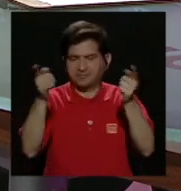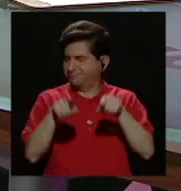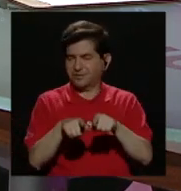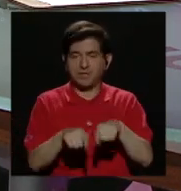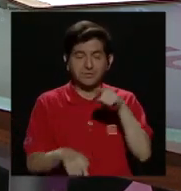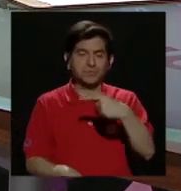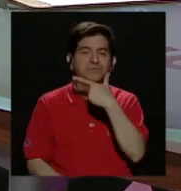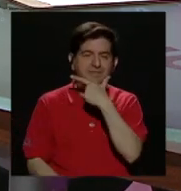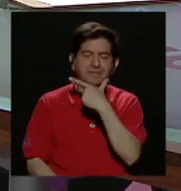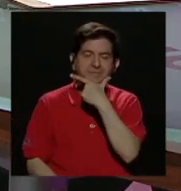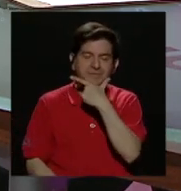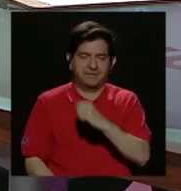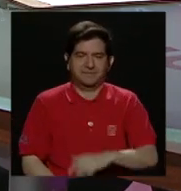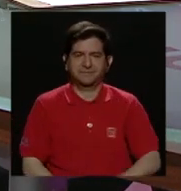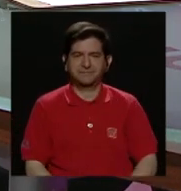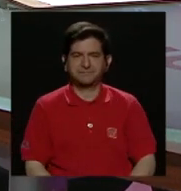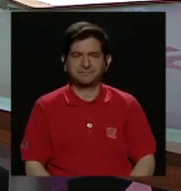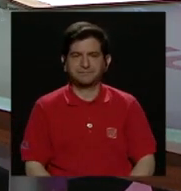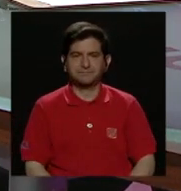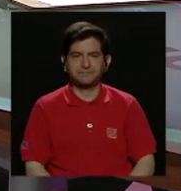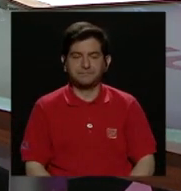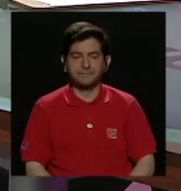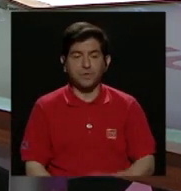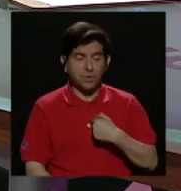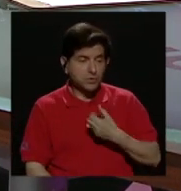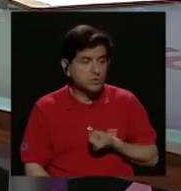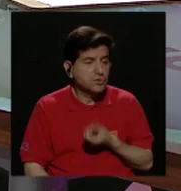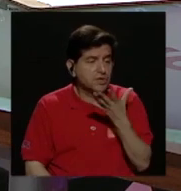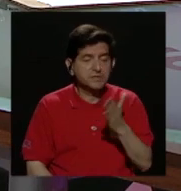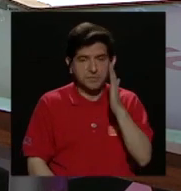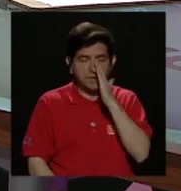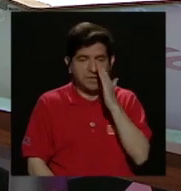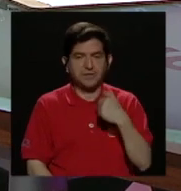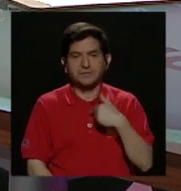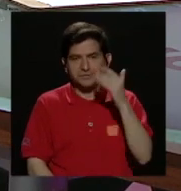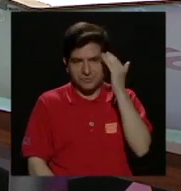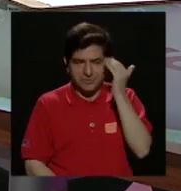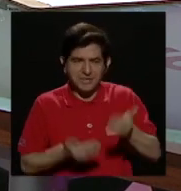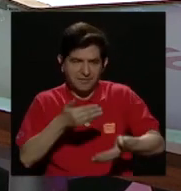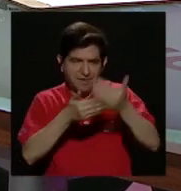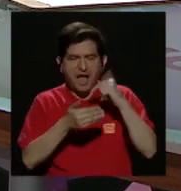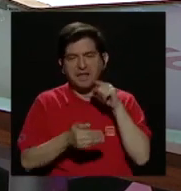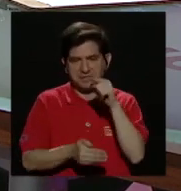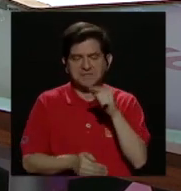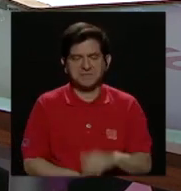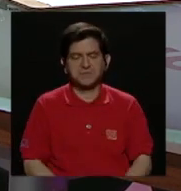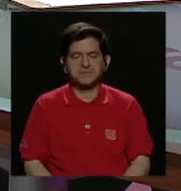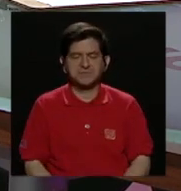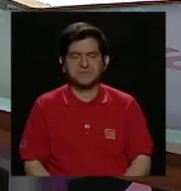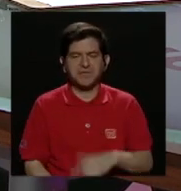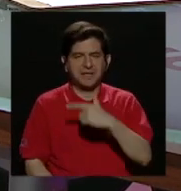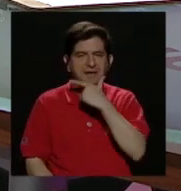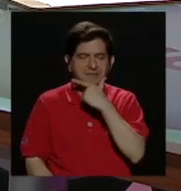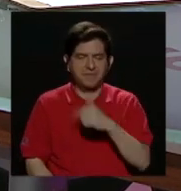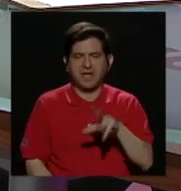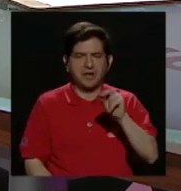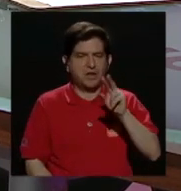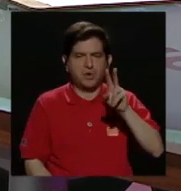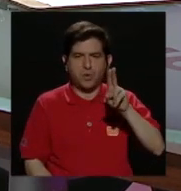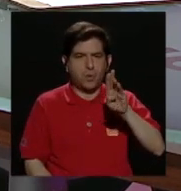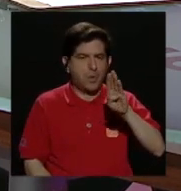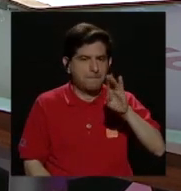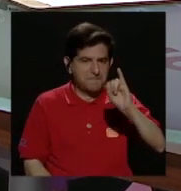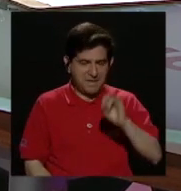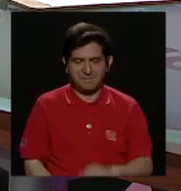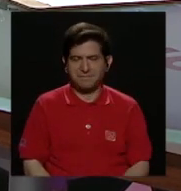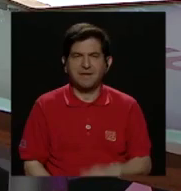es lesbiana. Entonces, y cuando ya se lo externé a mami, ya fue como si yo sabía hace tiempo que usted era lesbiana, que no era bisexual, porque era como esa idea